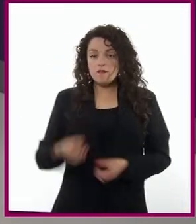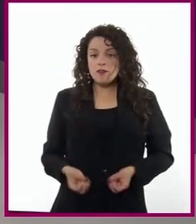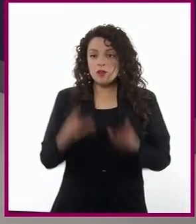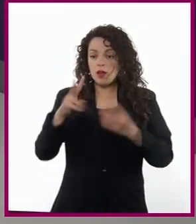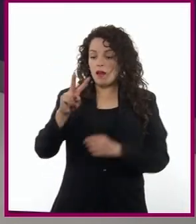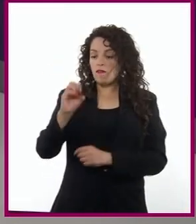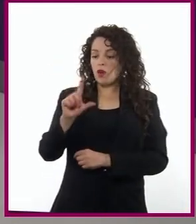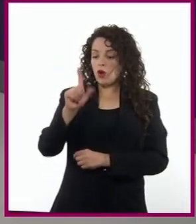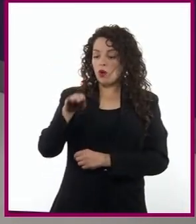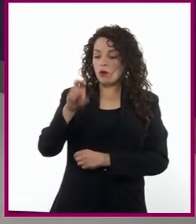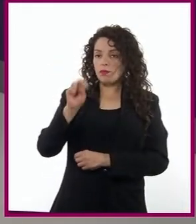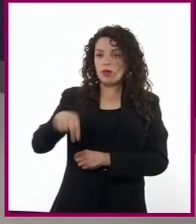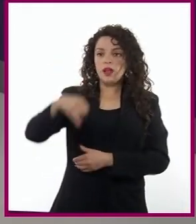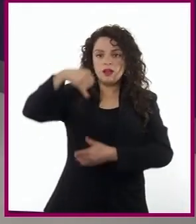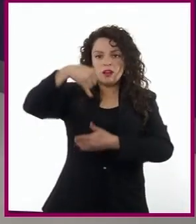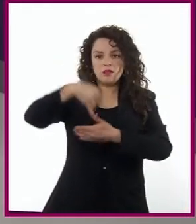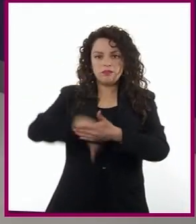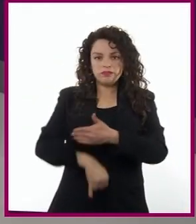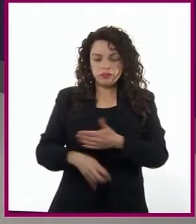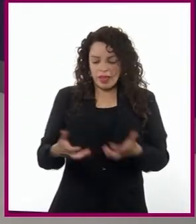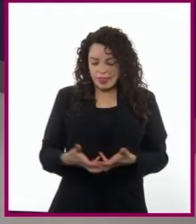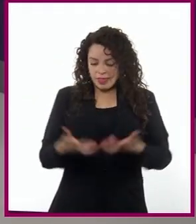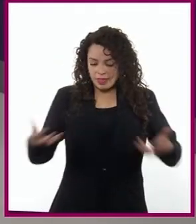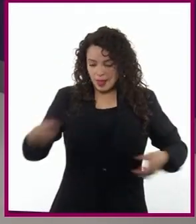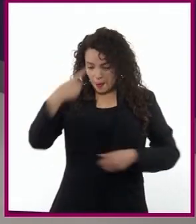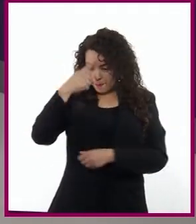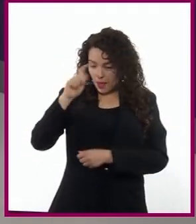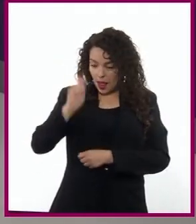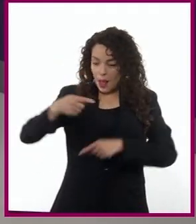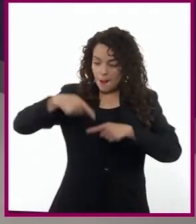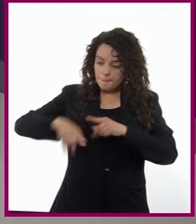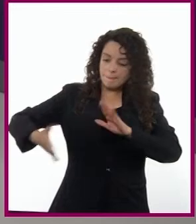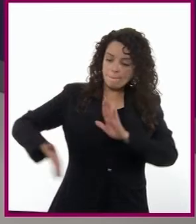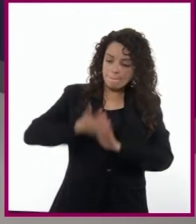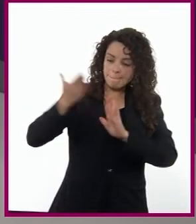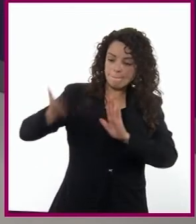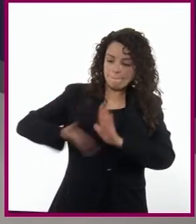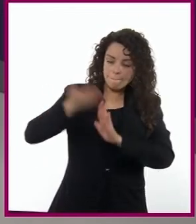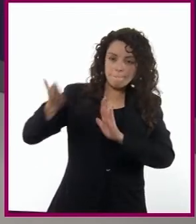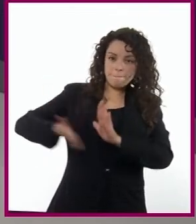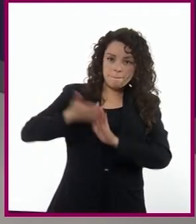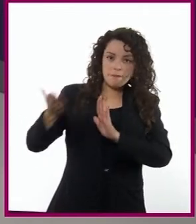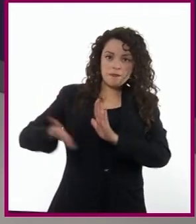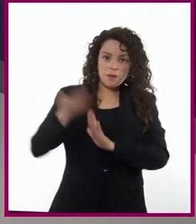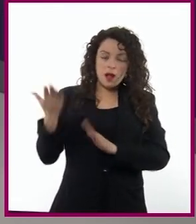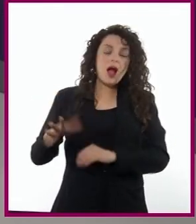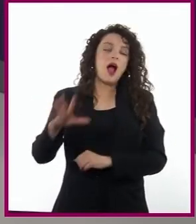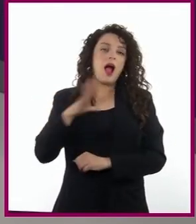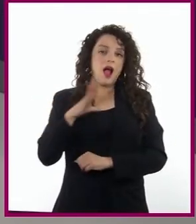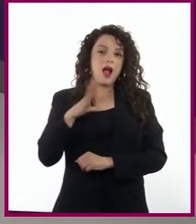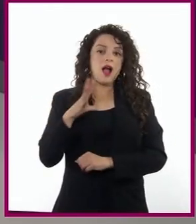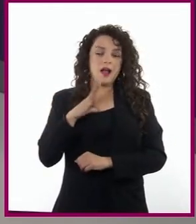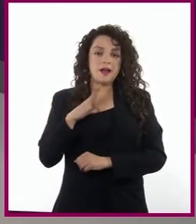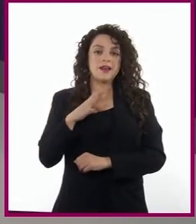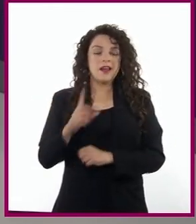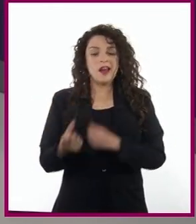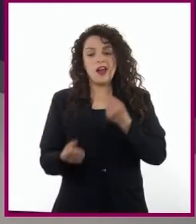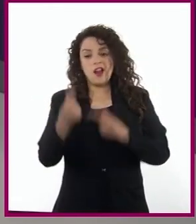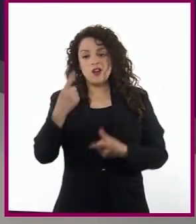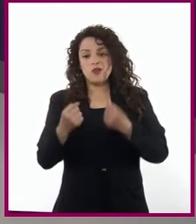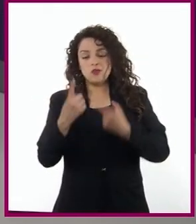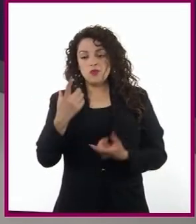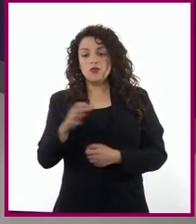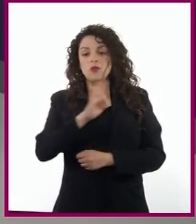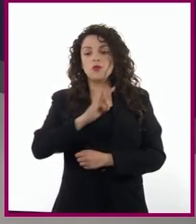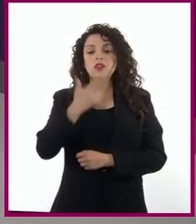de un hueco en un terreno con el objetivo de cimentar una construcción, existen problemas en los que podemos llegar a